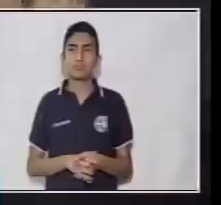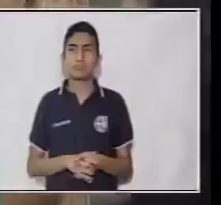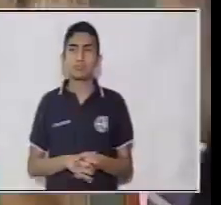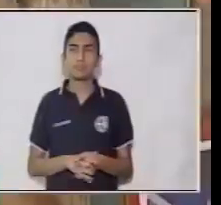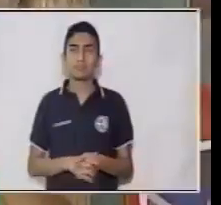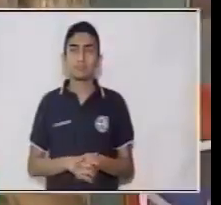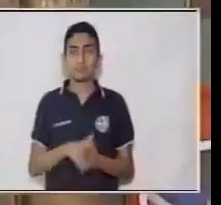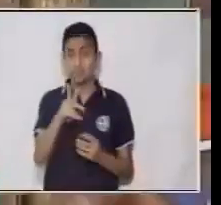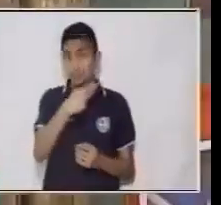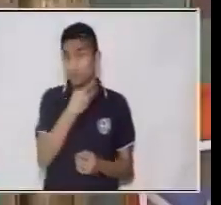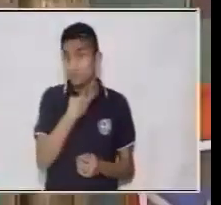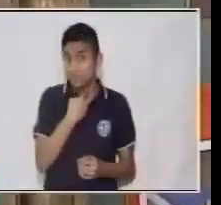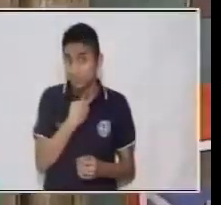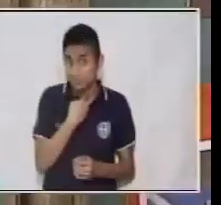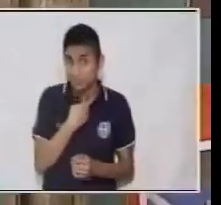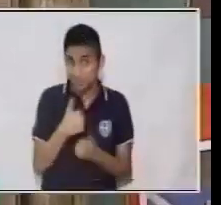¿Te gustó? ¿Sí?